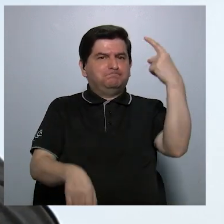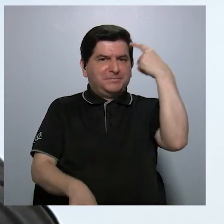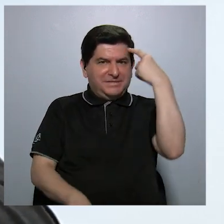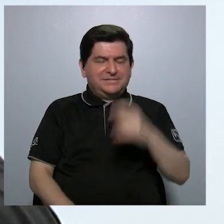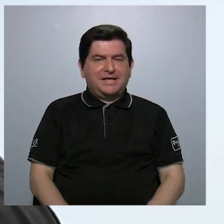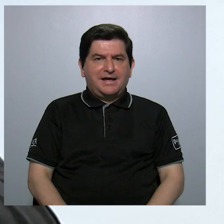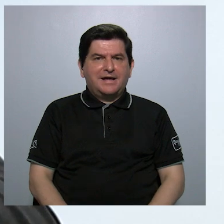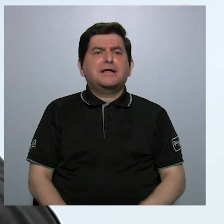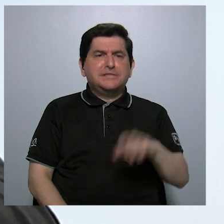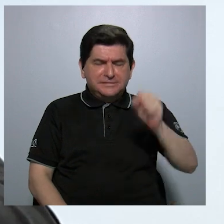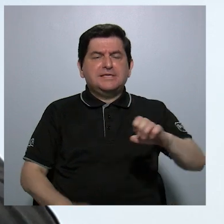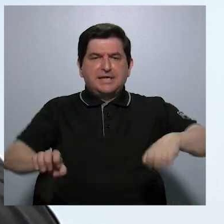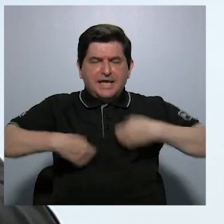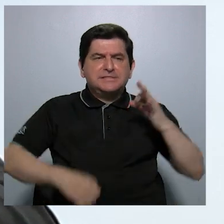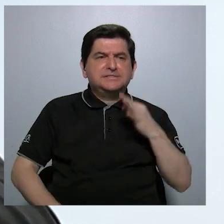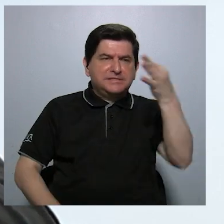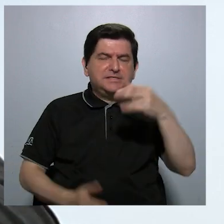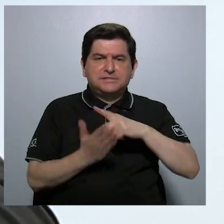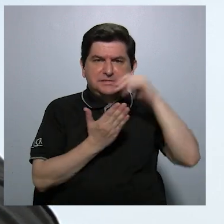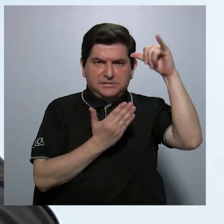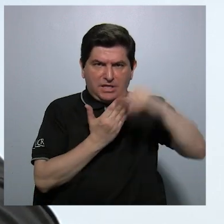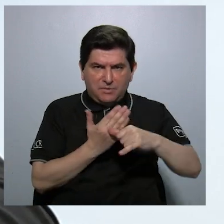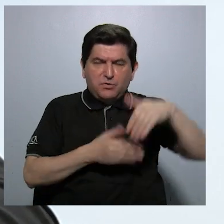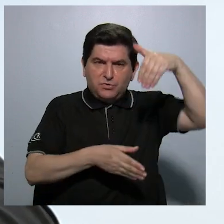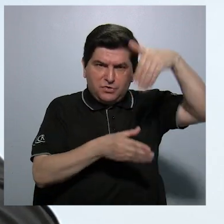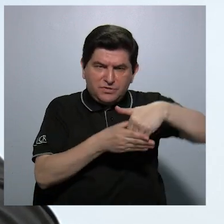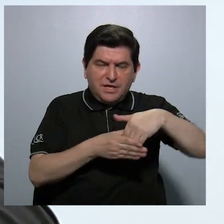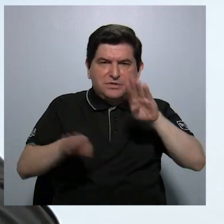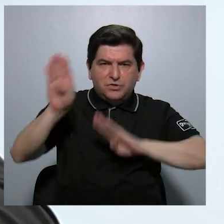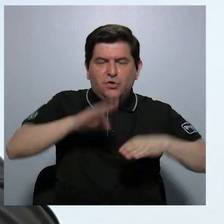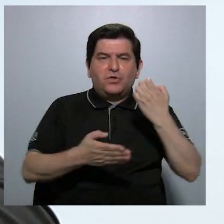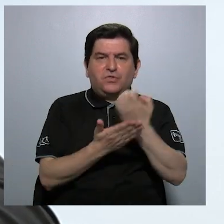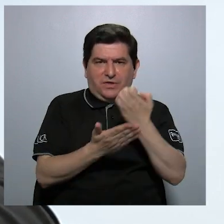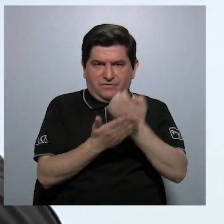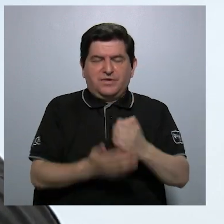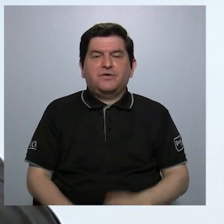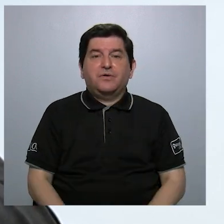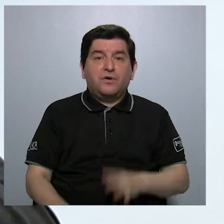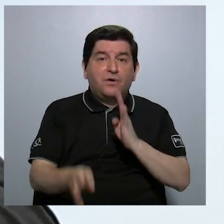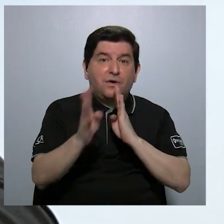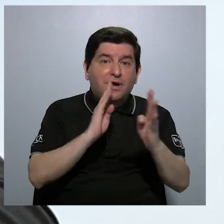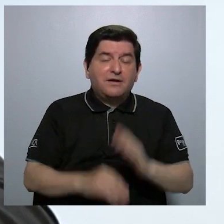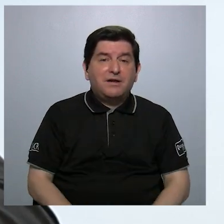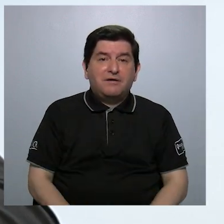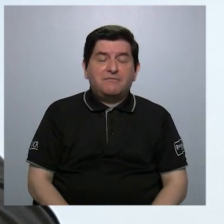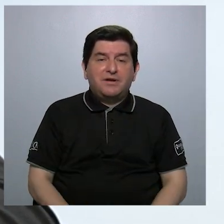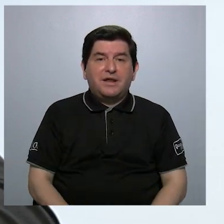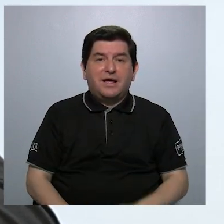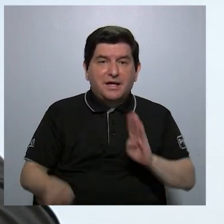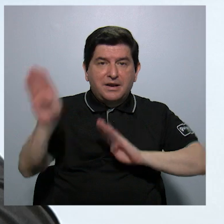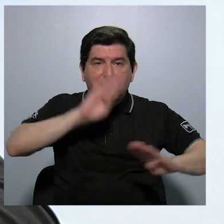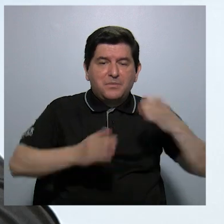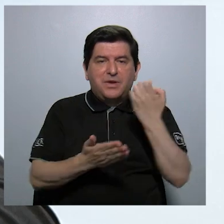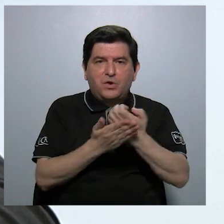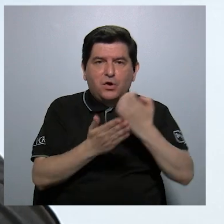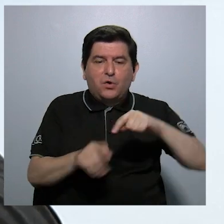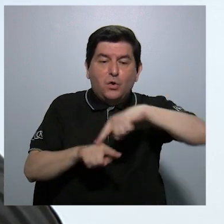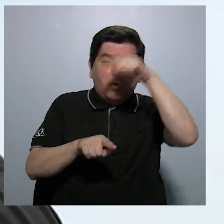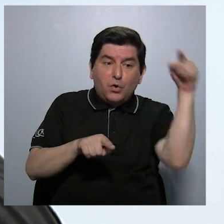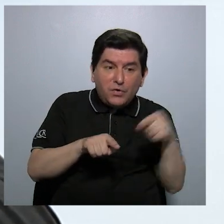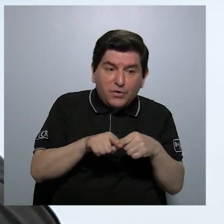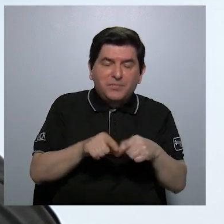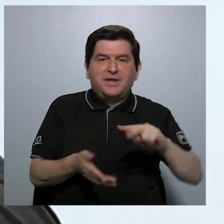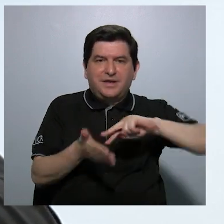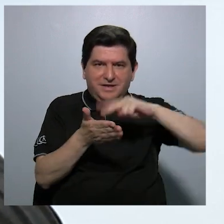considerar que tenga futuro cualquier tipo de proyecto que se vaya a meter en bioeconomía. Cuando estamos hablando también de bioeconomía circular, ya